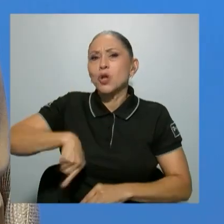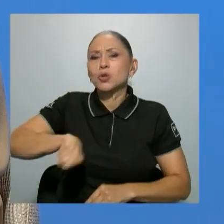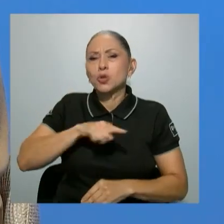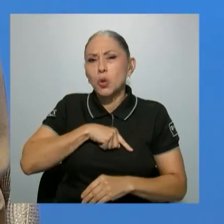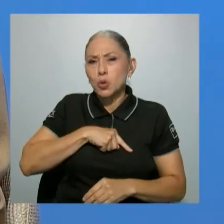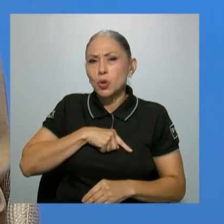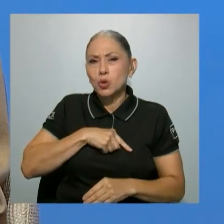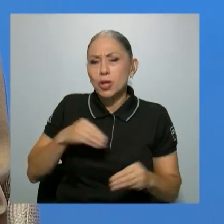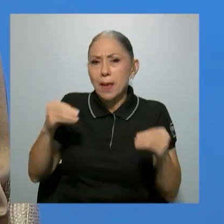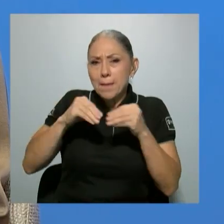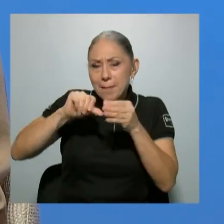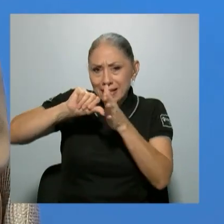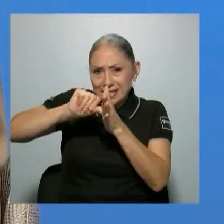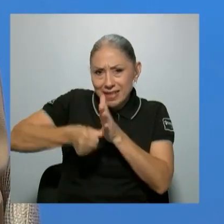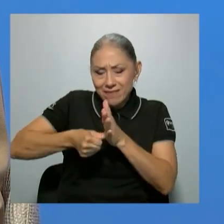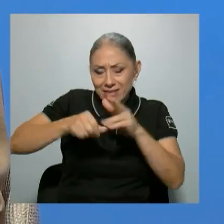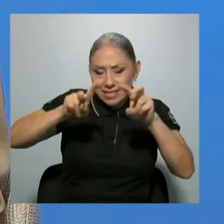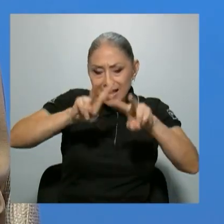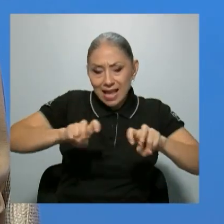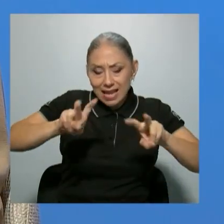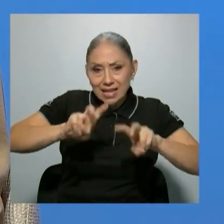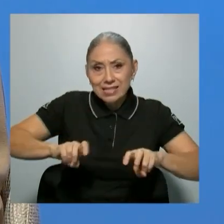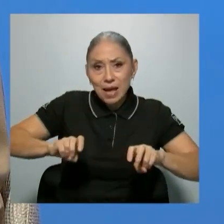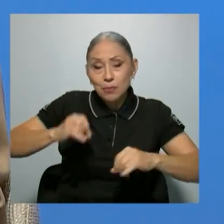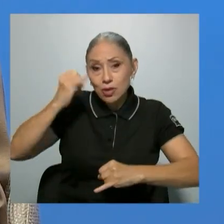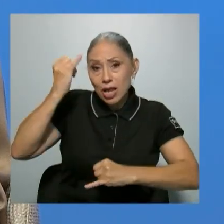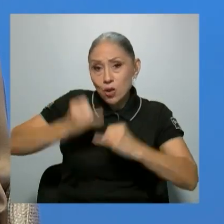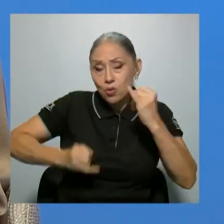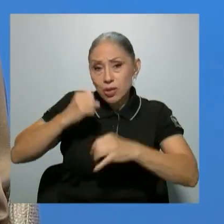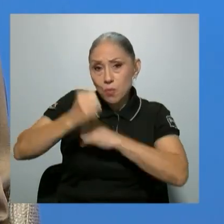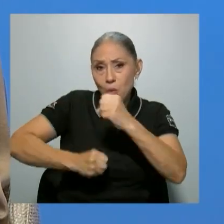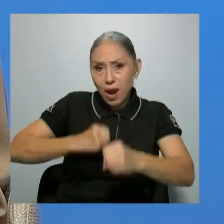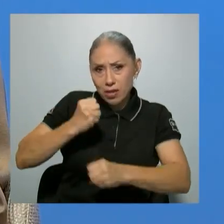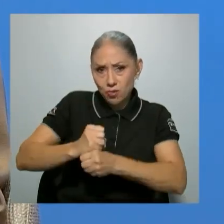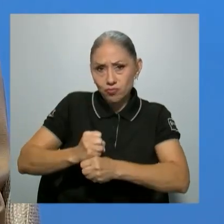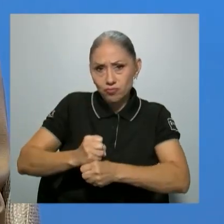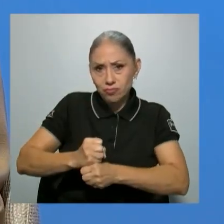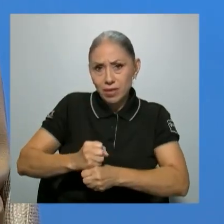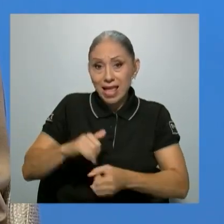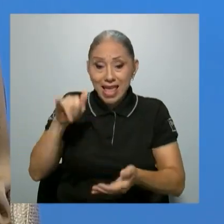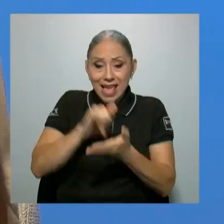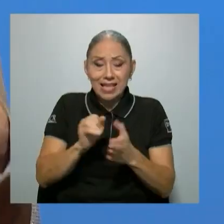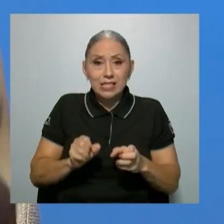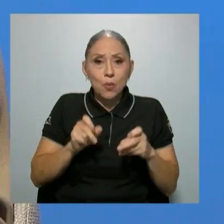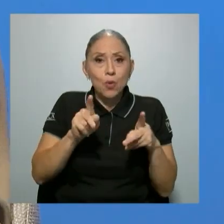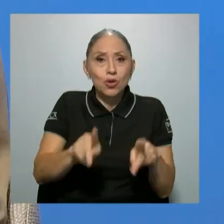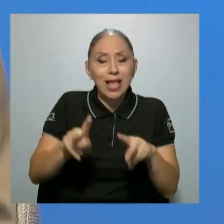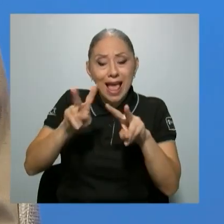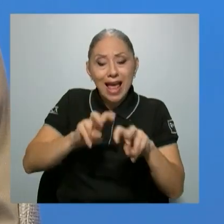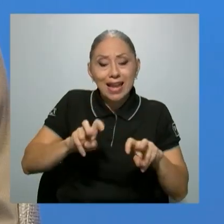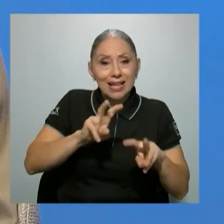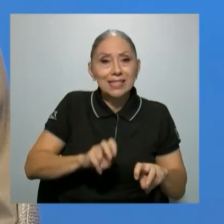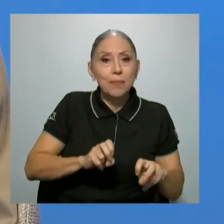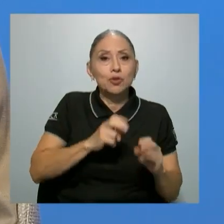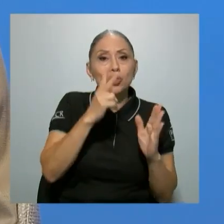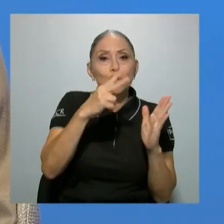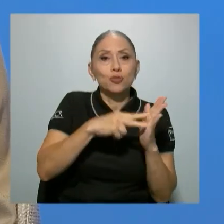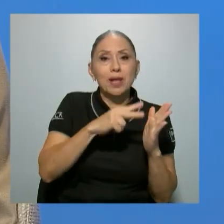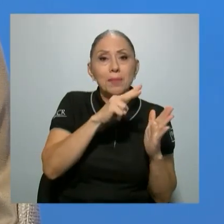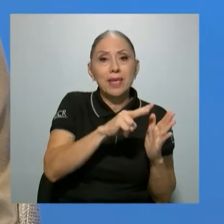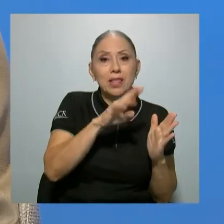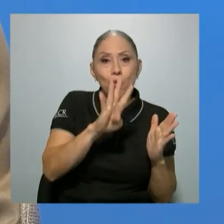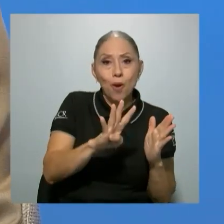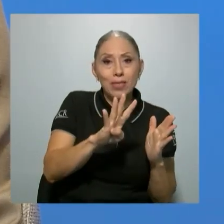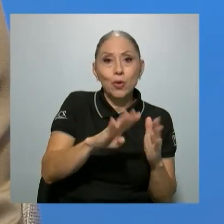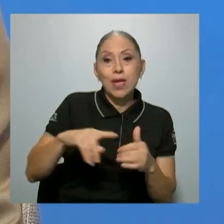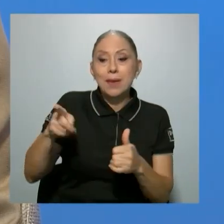más énfasis los datos del último año. En esta oportunidad sería 2024 y el primer semestre del